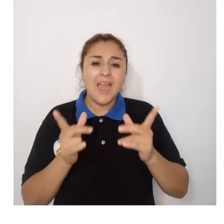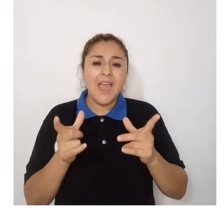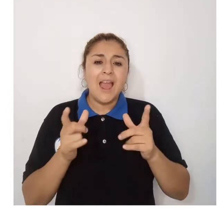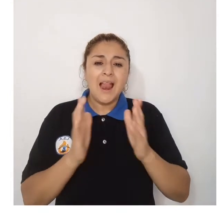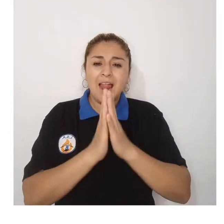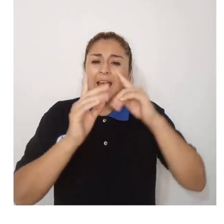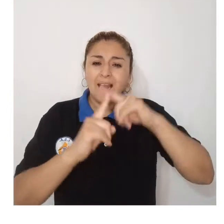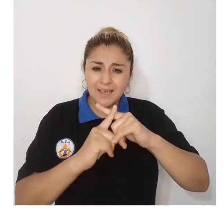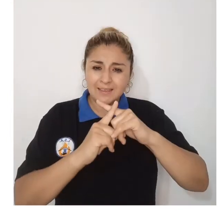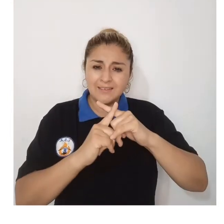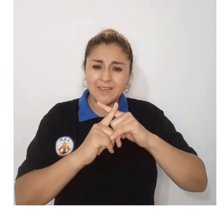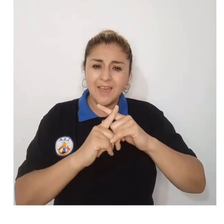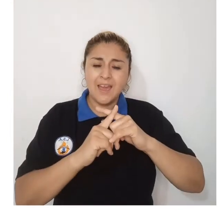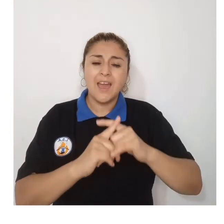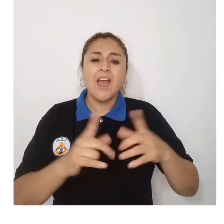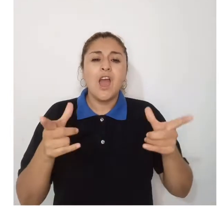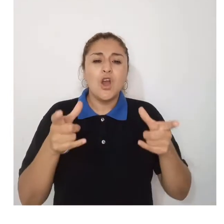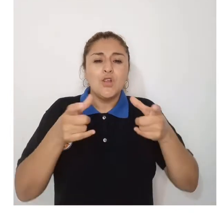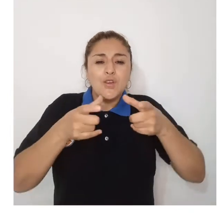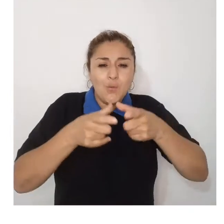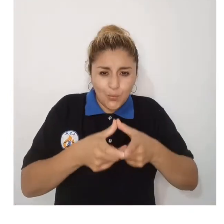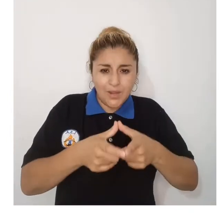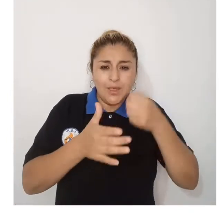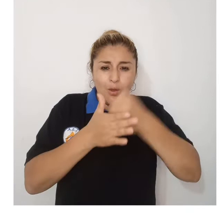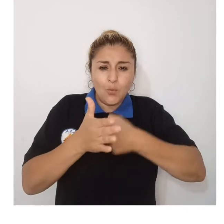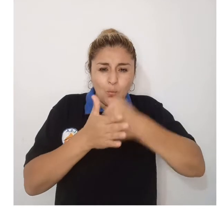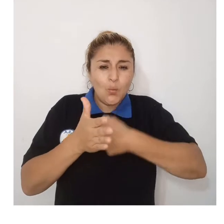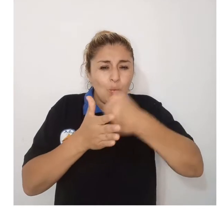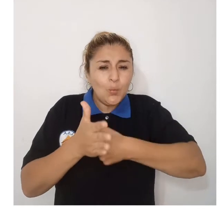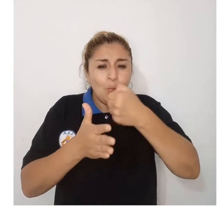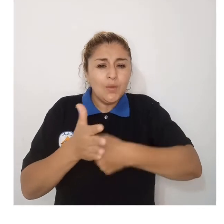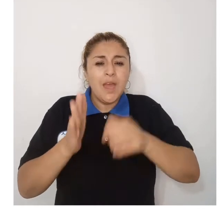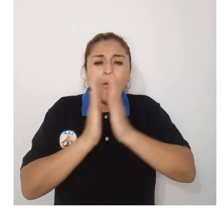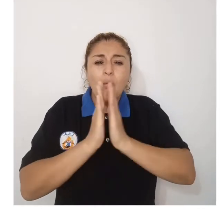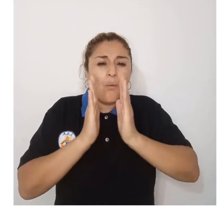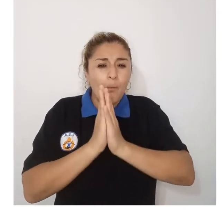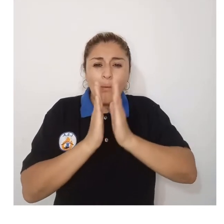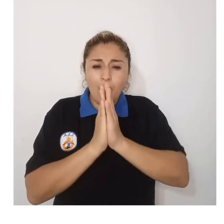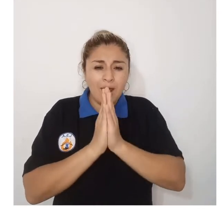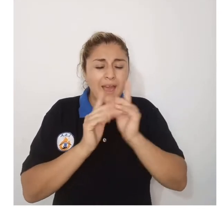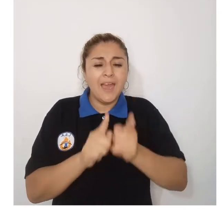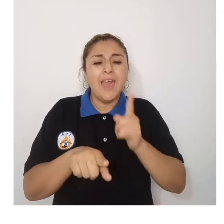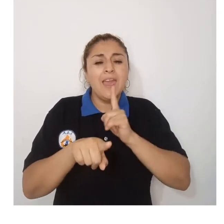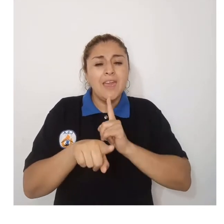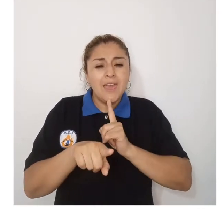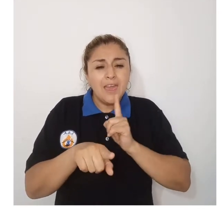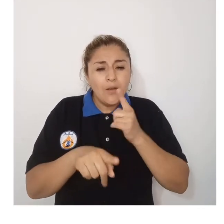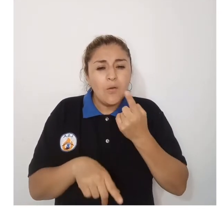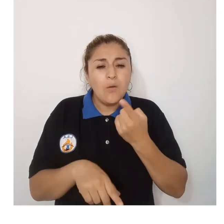el padre las casas comían juntos con alegría y sencillez de corazón